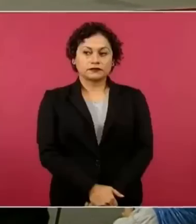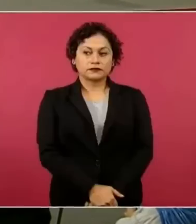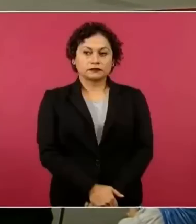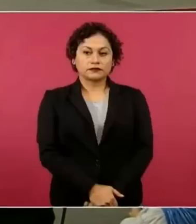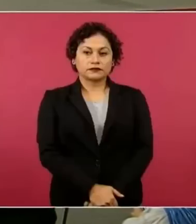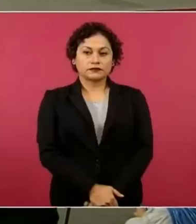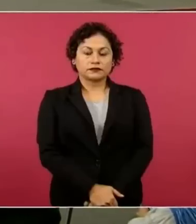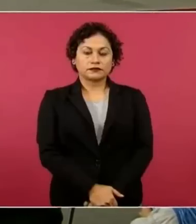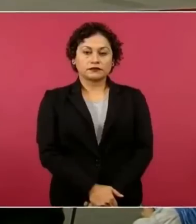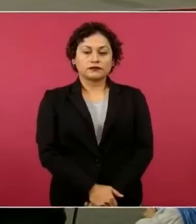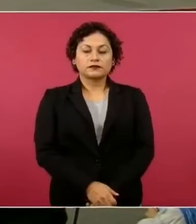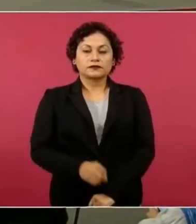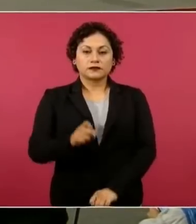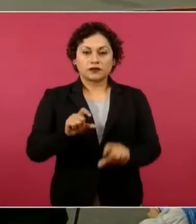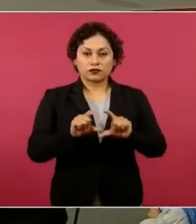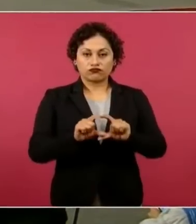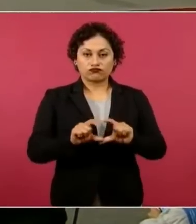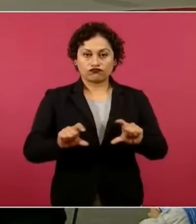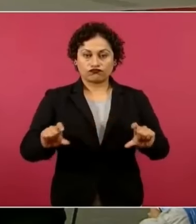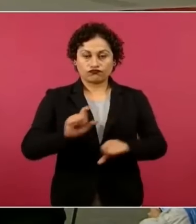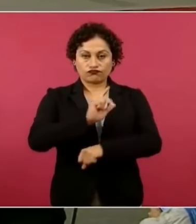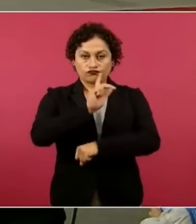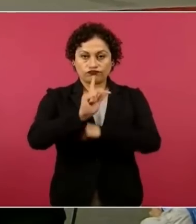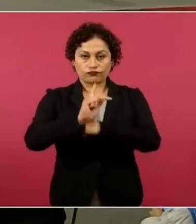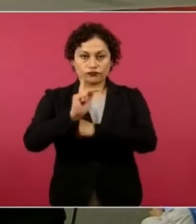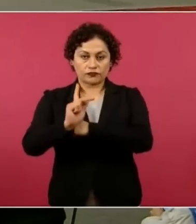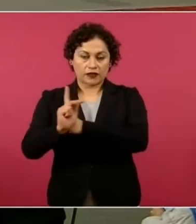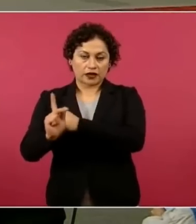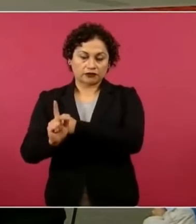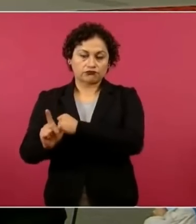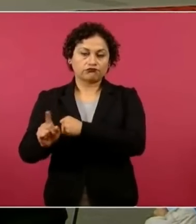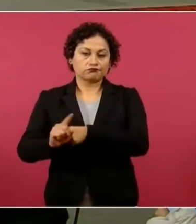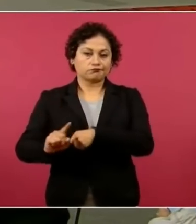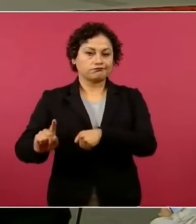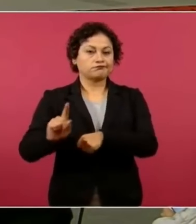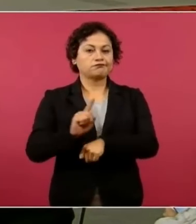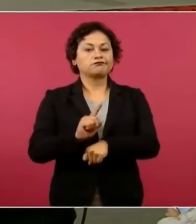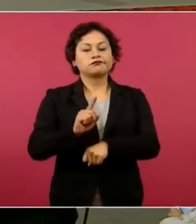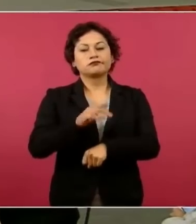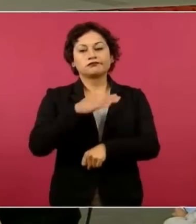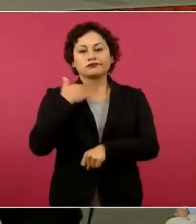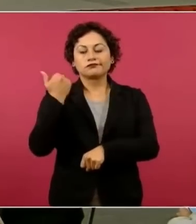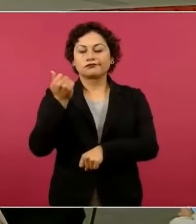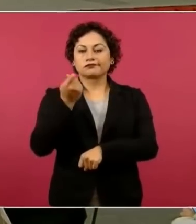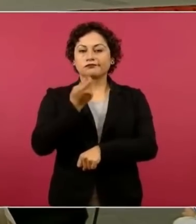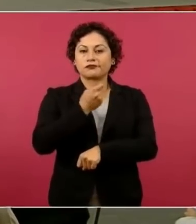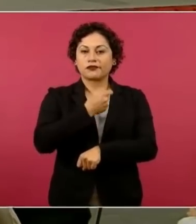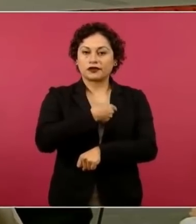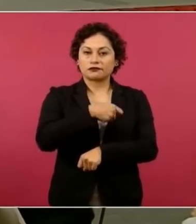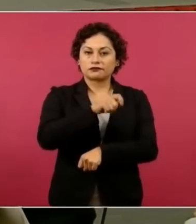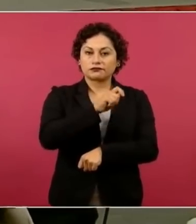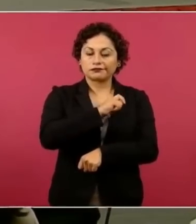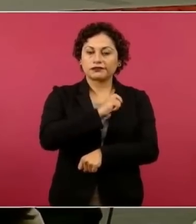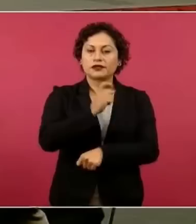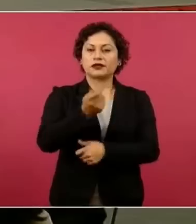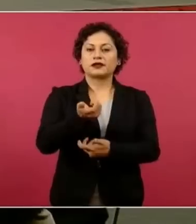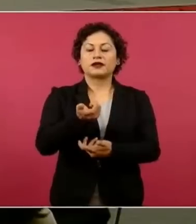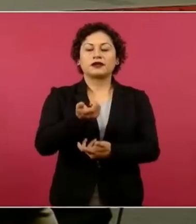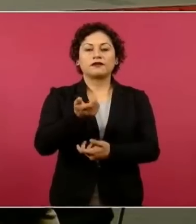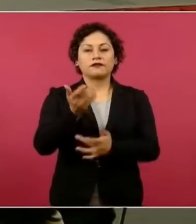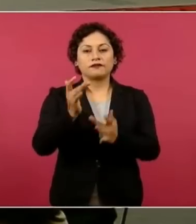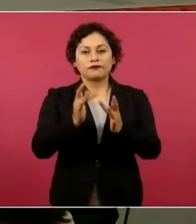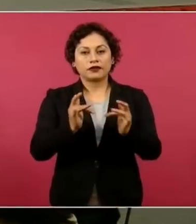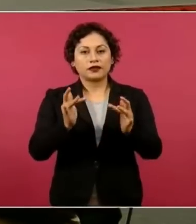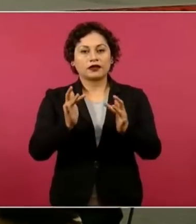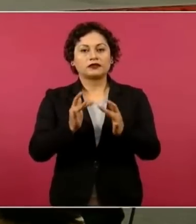Portugal, Corea del Sur, Alemania, España, Bélgica, Francia, y ya